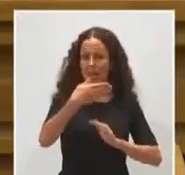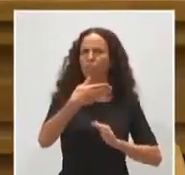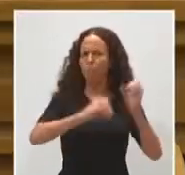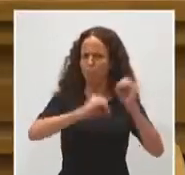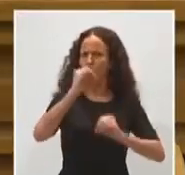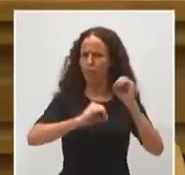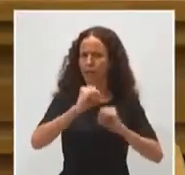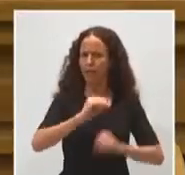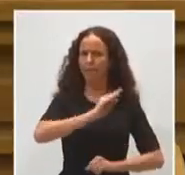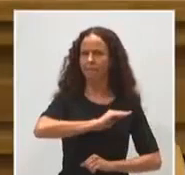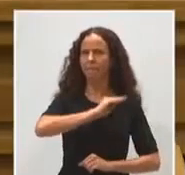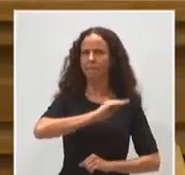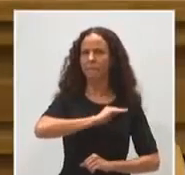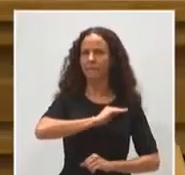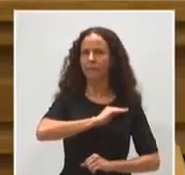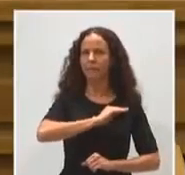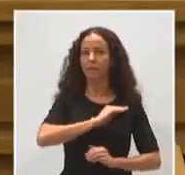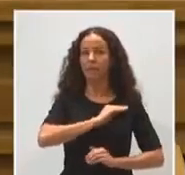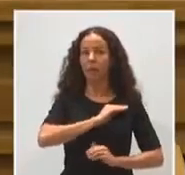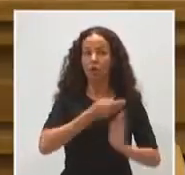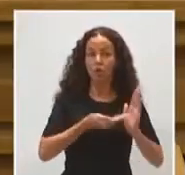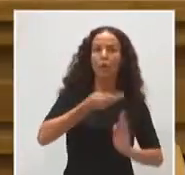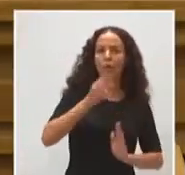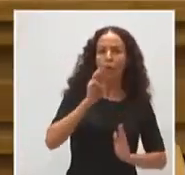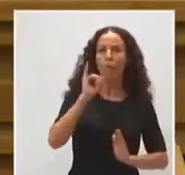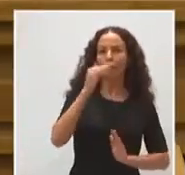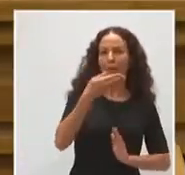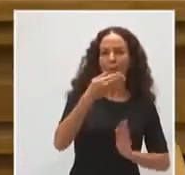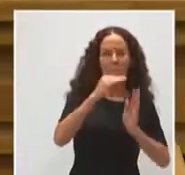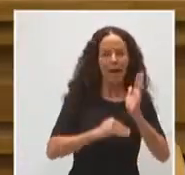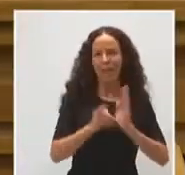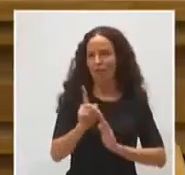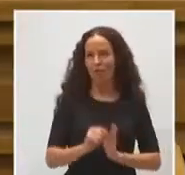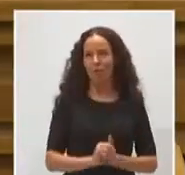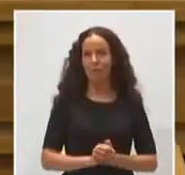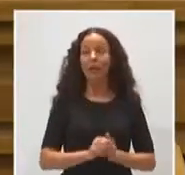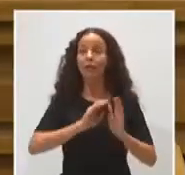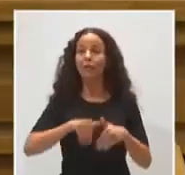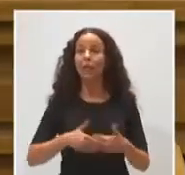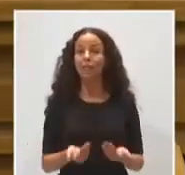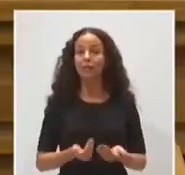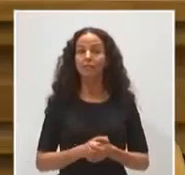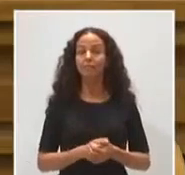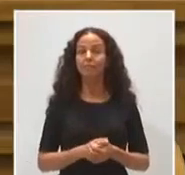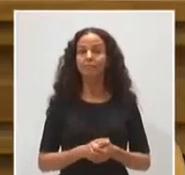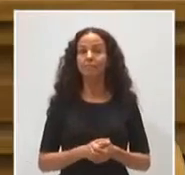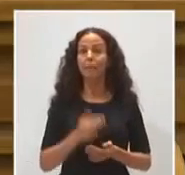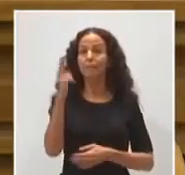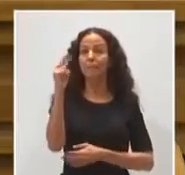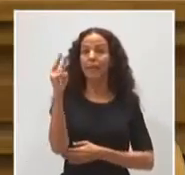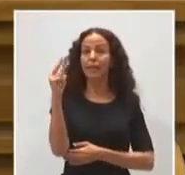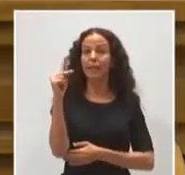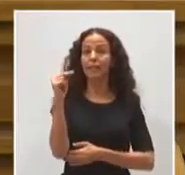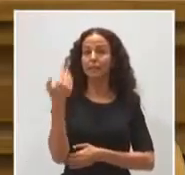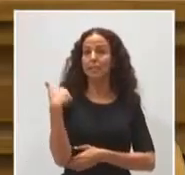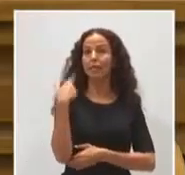les digo creciendo el producto interior bruto no bajando finalmente el viernes el pasado el